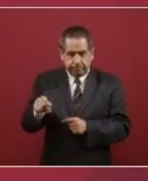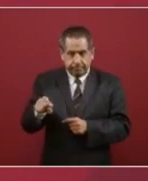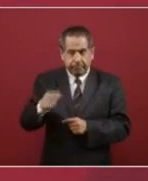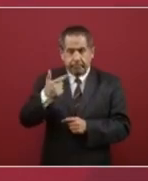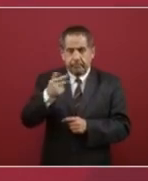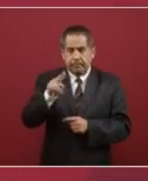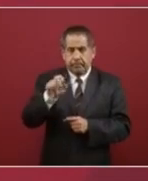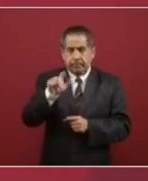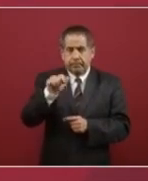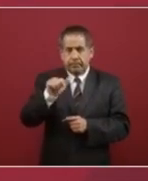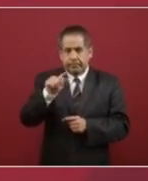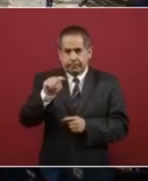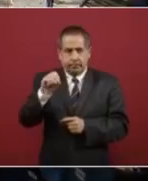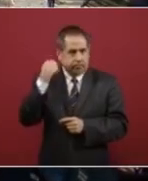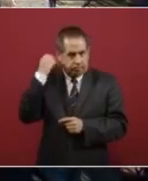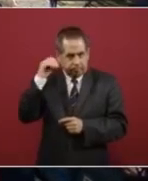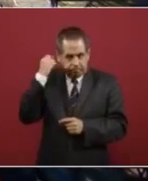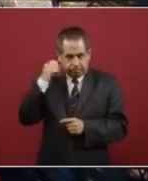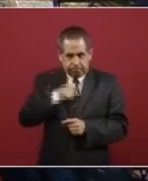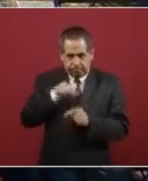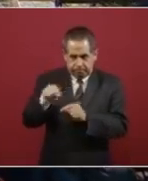Guelatao.